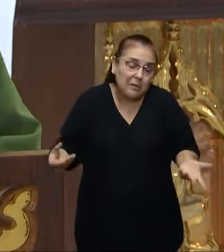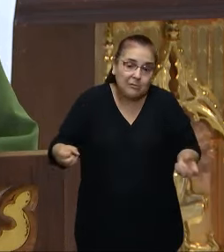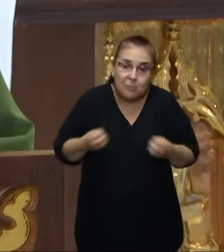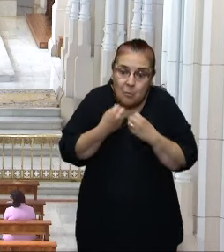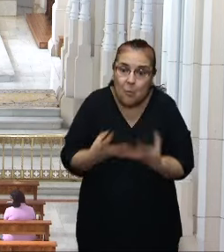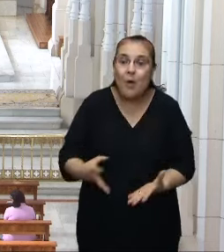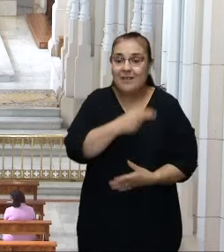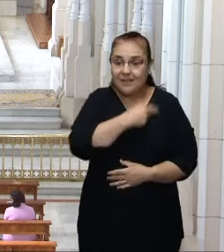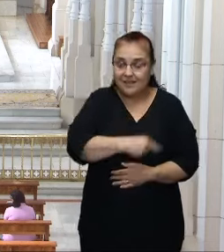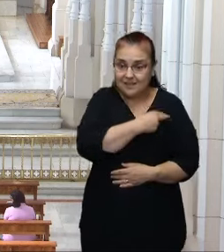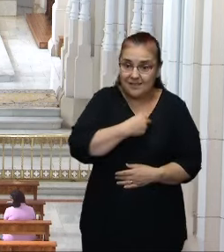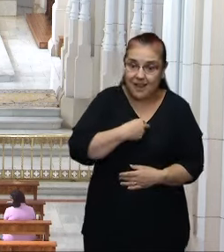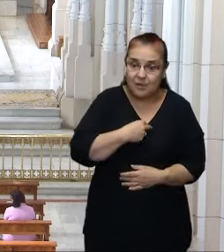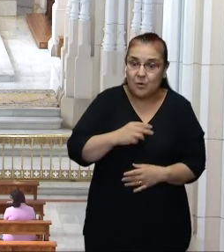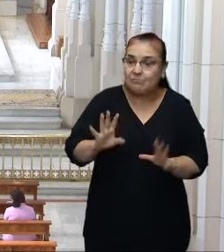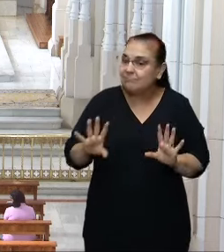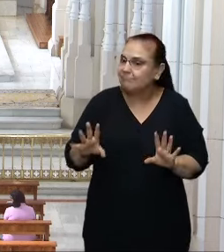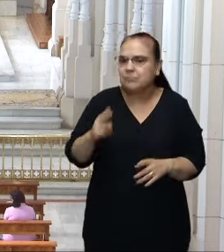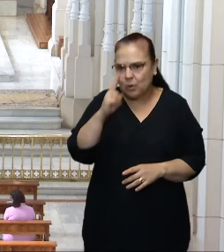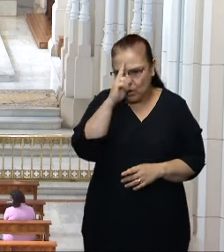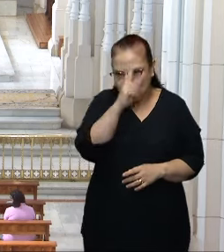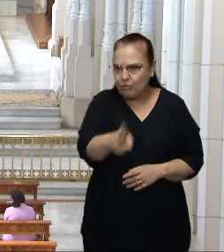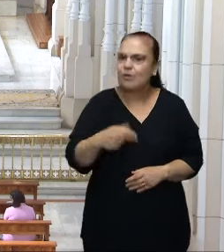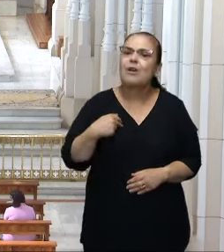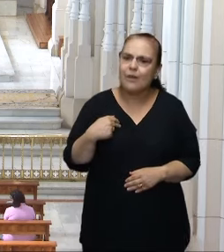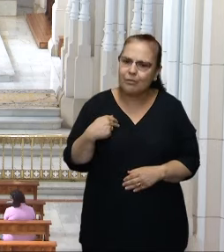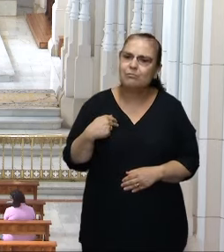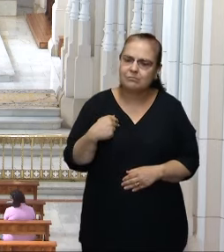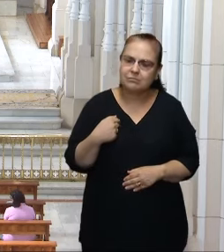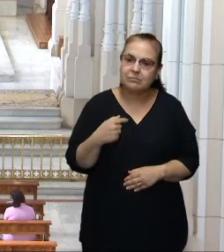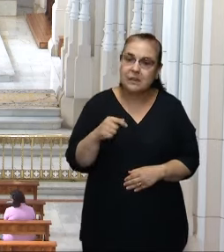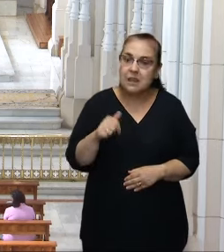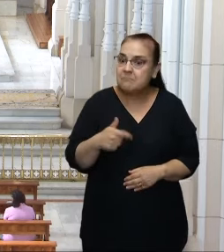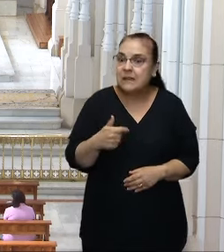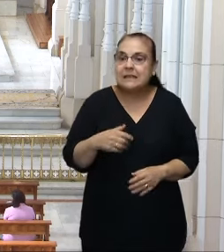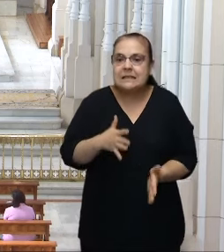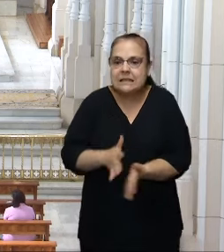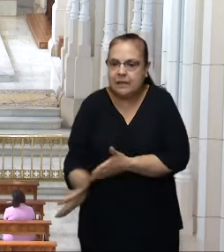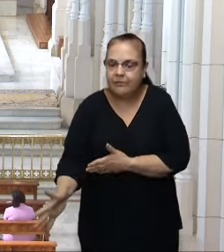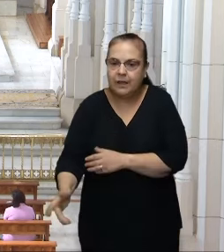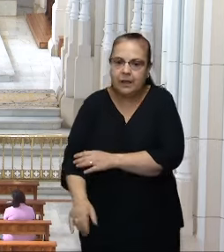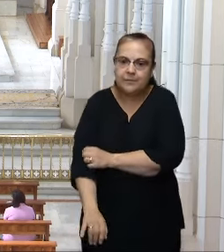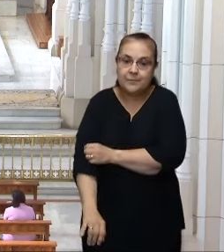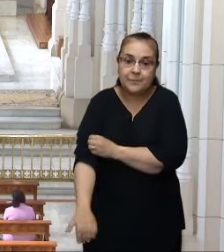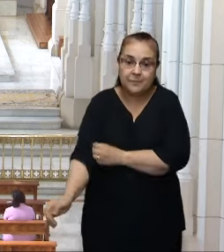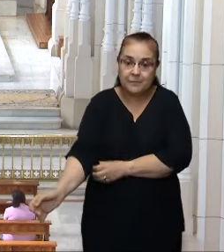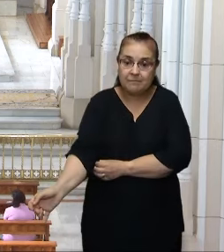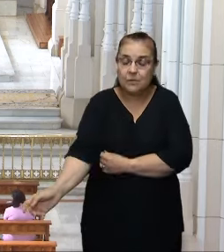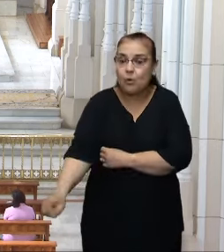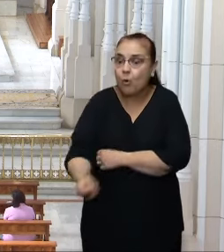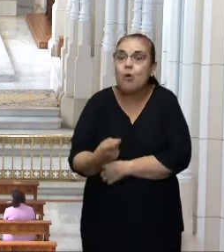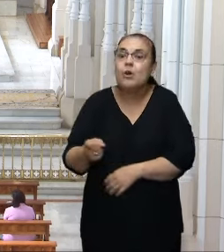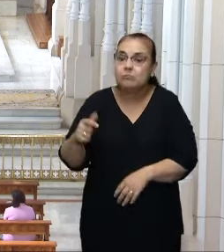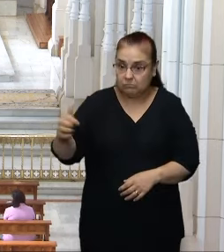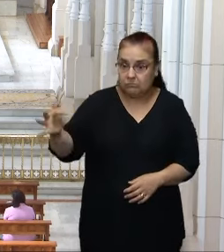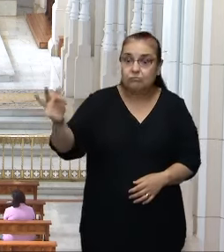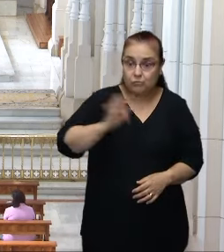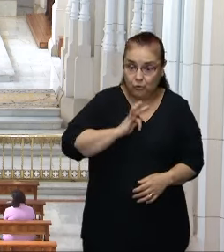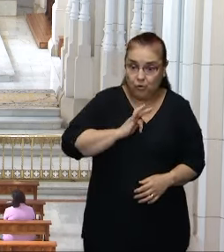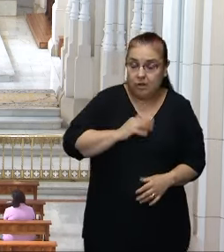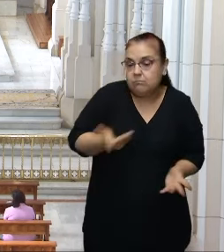cristianos pero honrados ciudadanos no es decir no nos podemos quitar del medio en aquello que nos corresponde a cada uno